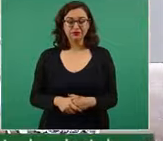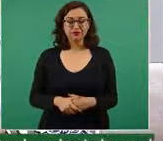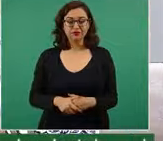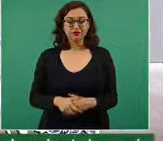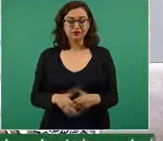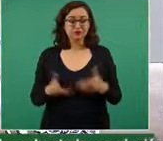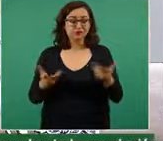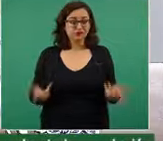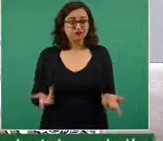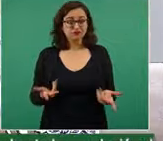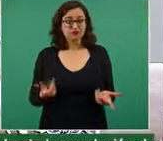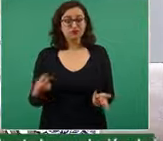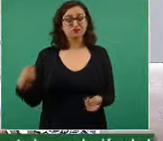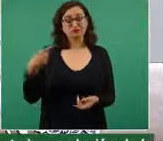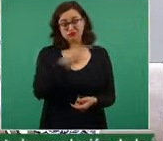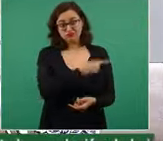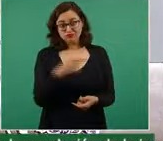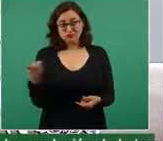vengan a hacer